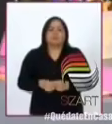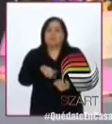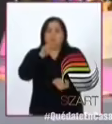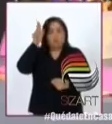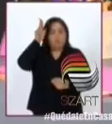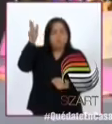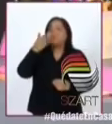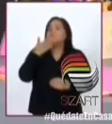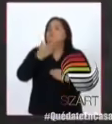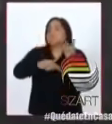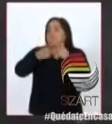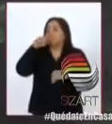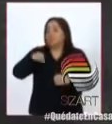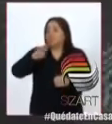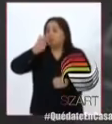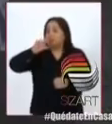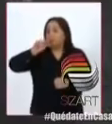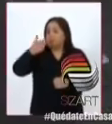Sean bienvenidos a mi blog.